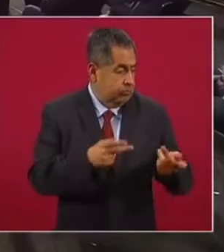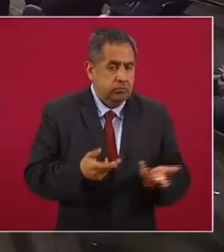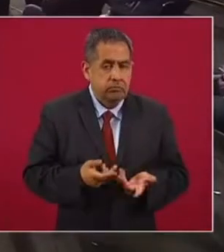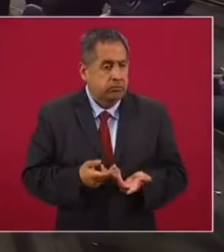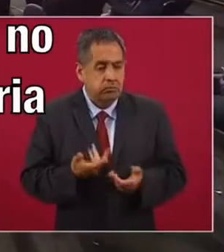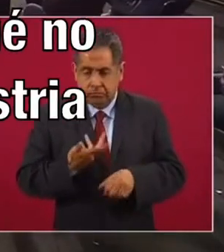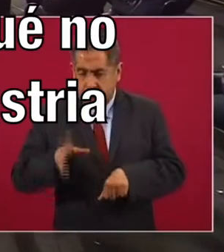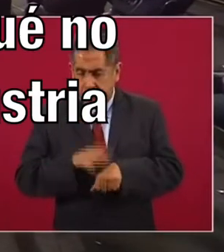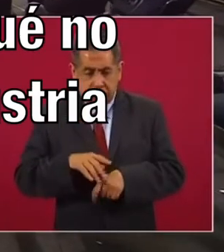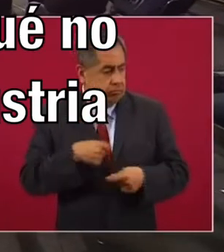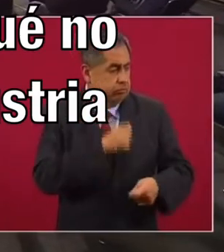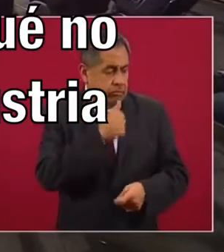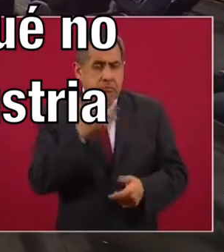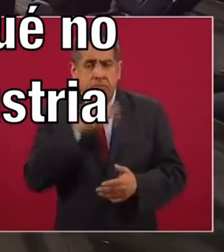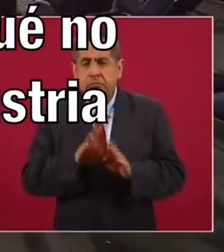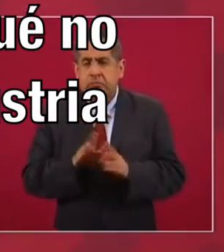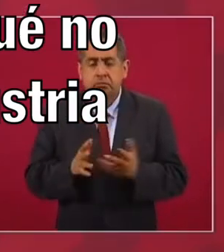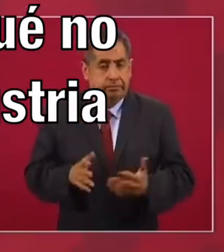no me van a dar la autorización?